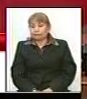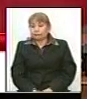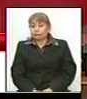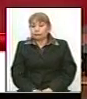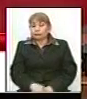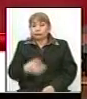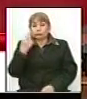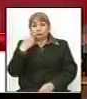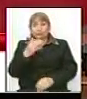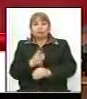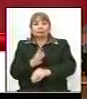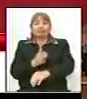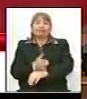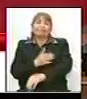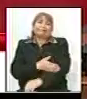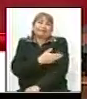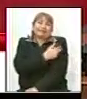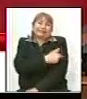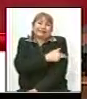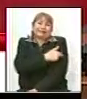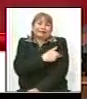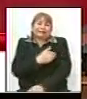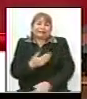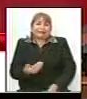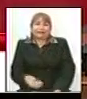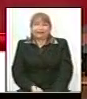para mejorar el hospital, para